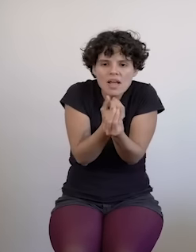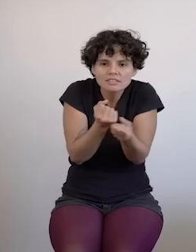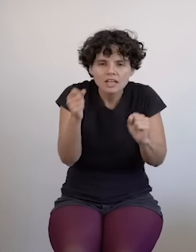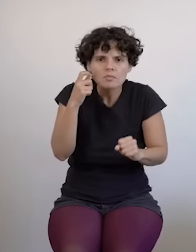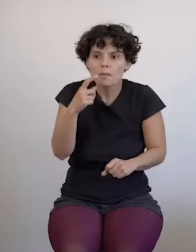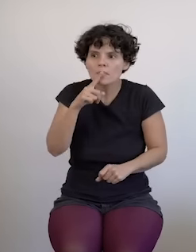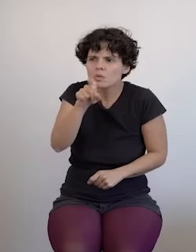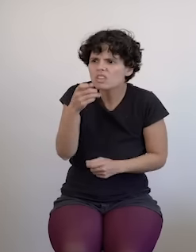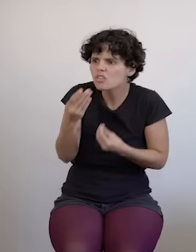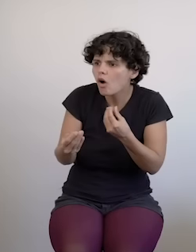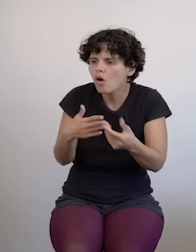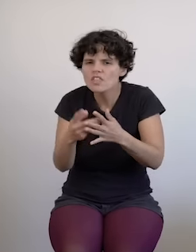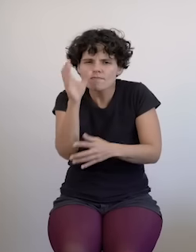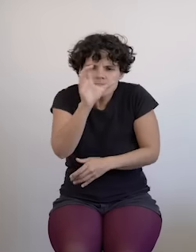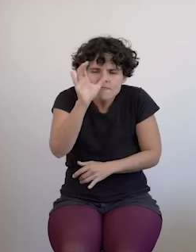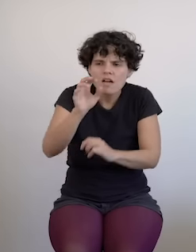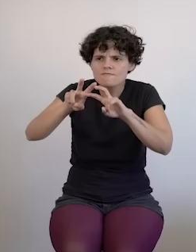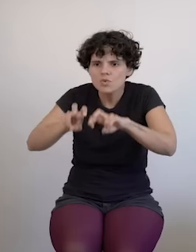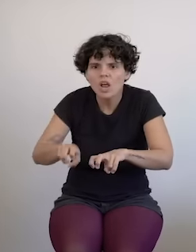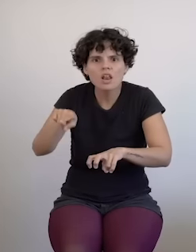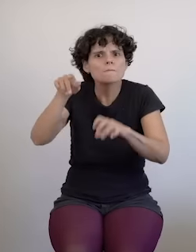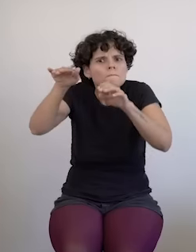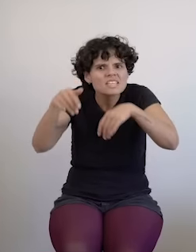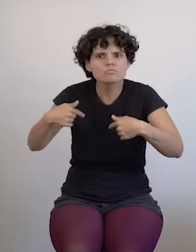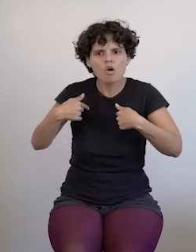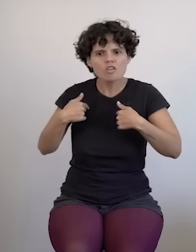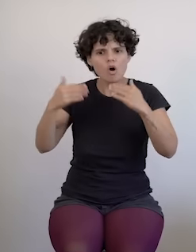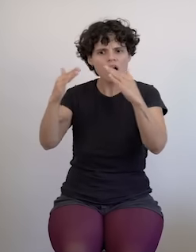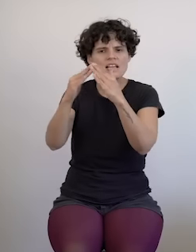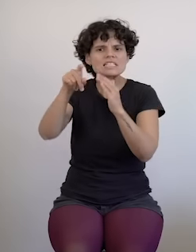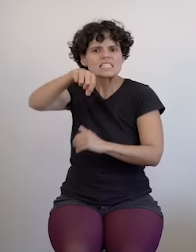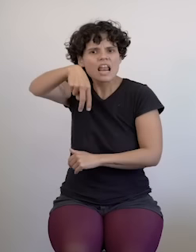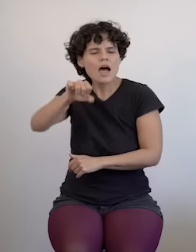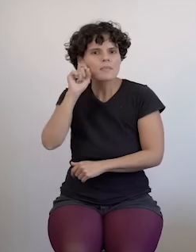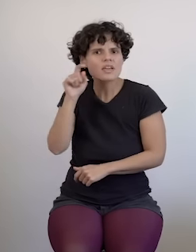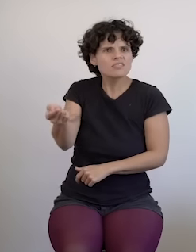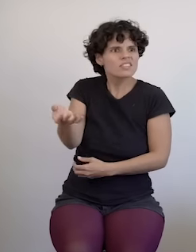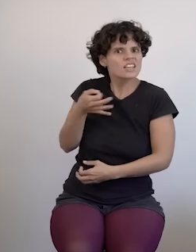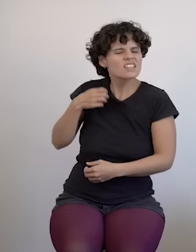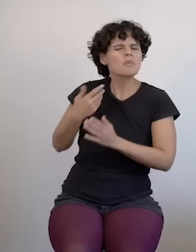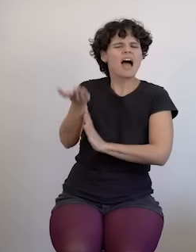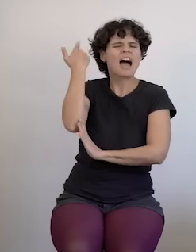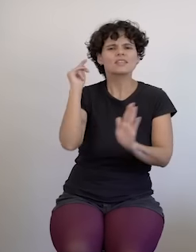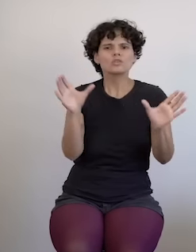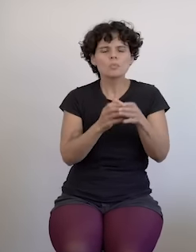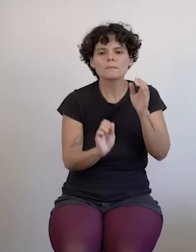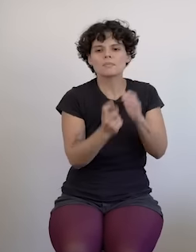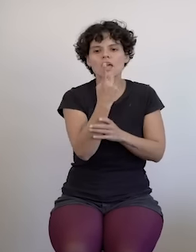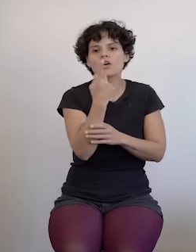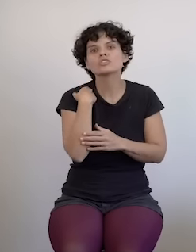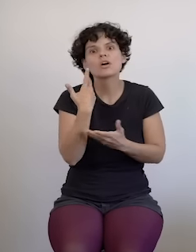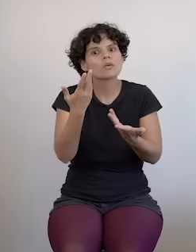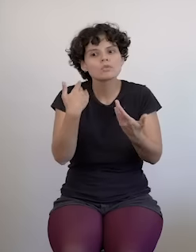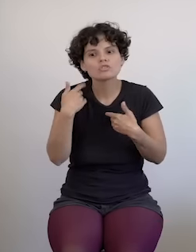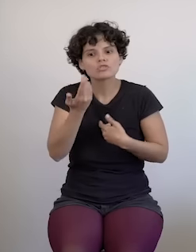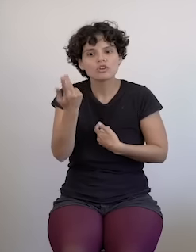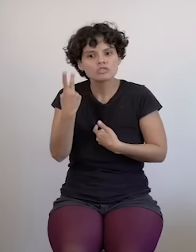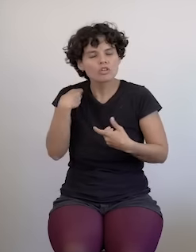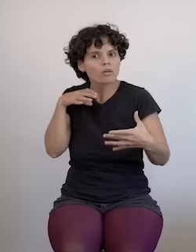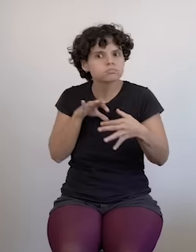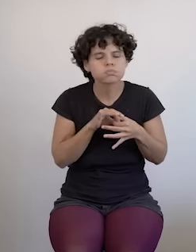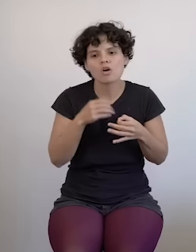el Sename, y dije, oh, este culo viene de dónde vengo yo. Y veo la historia y el loco dice, no, el primer grupo fue este elegante, ¿cachai? Y cuando nos conectamos